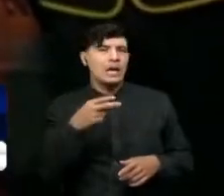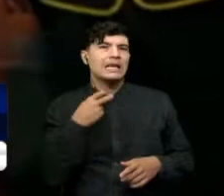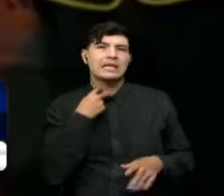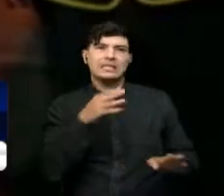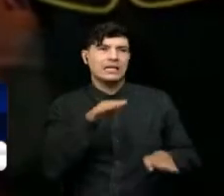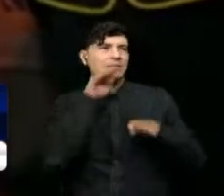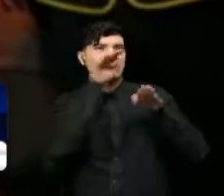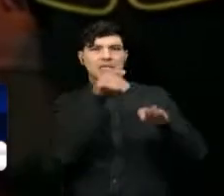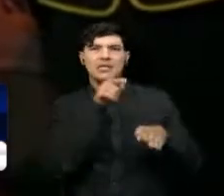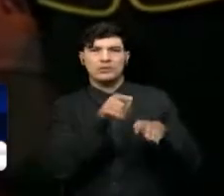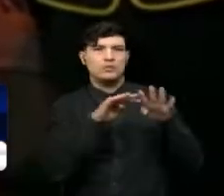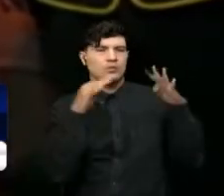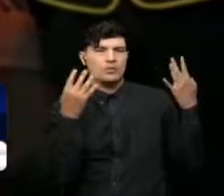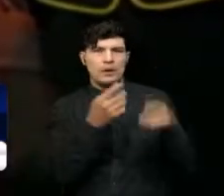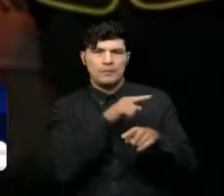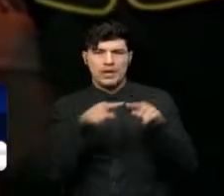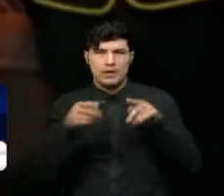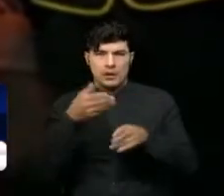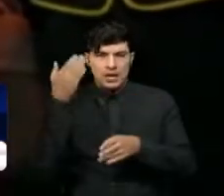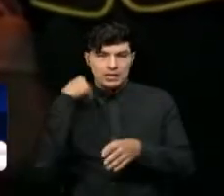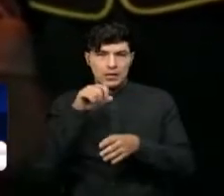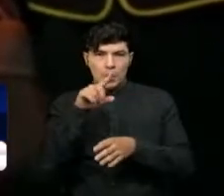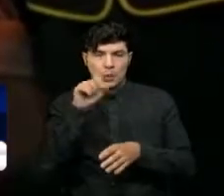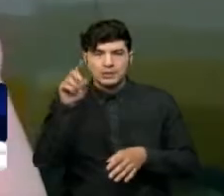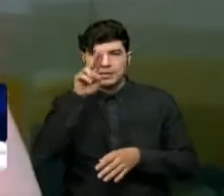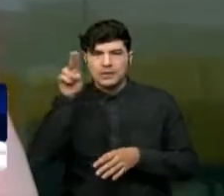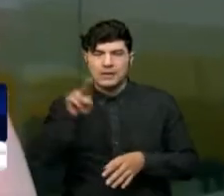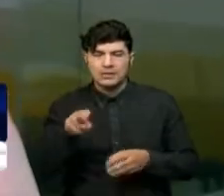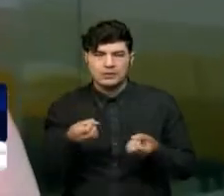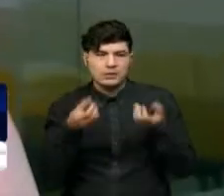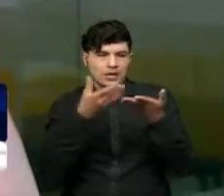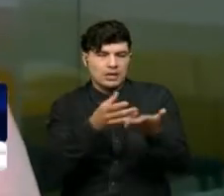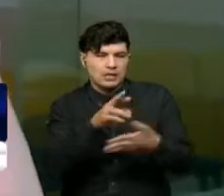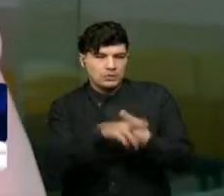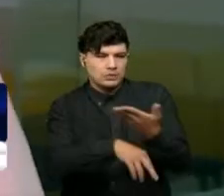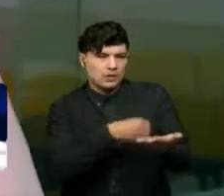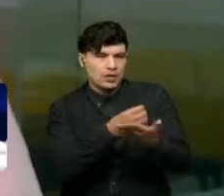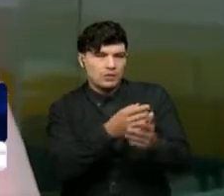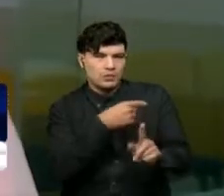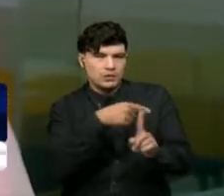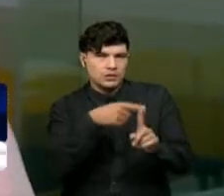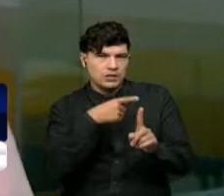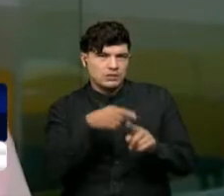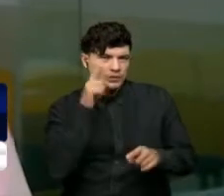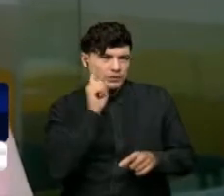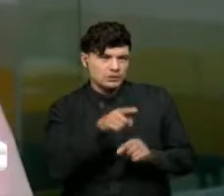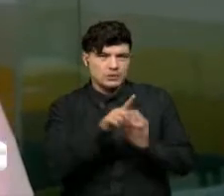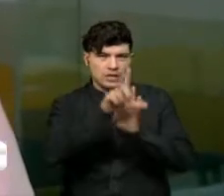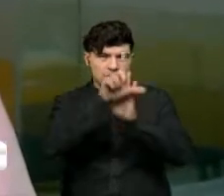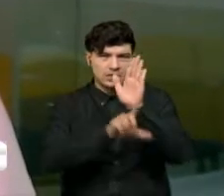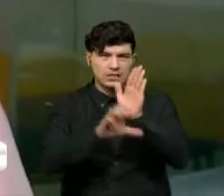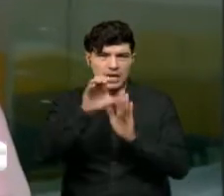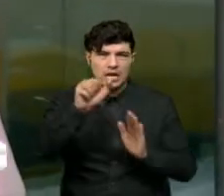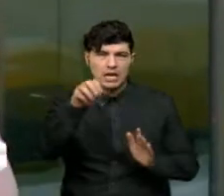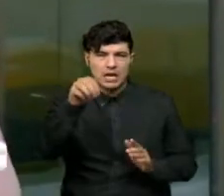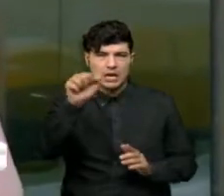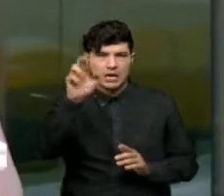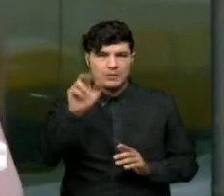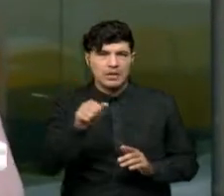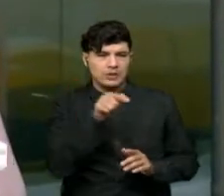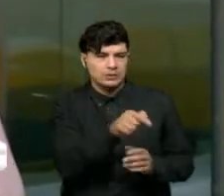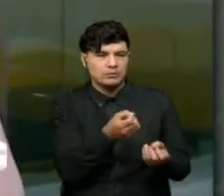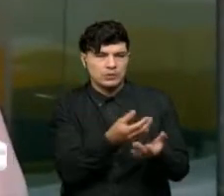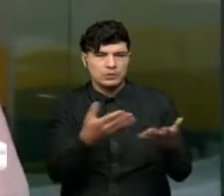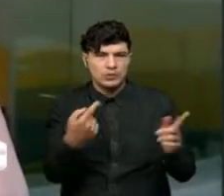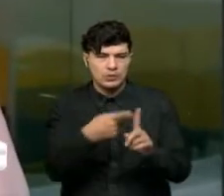república pero las elecciones del 11 de marzo no dejan un parte positivo es referente a la lista en la cámara tenemos una lista de la cámara pluralista donde